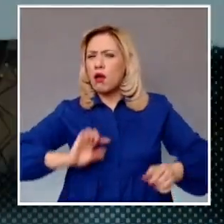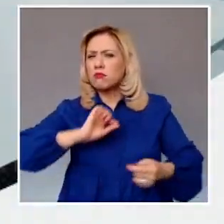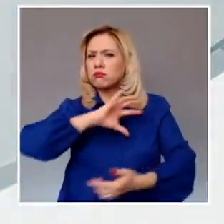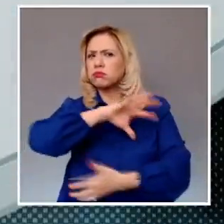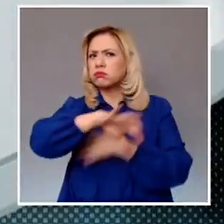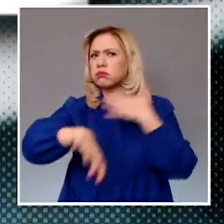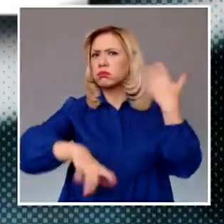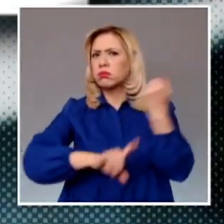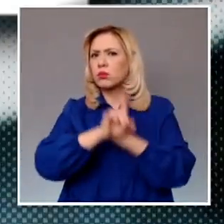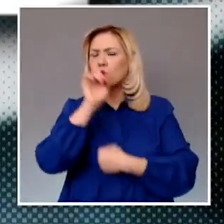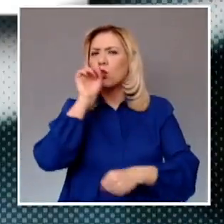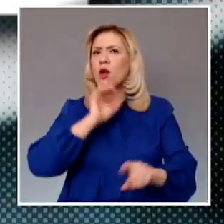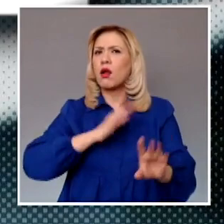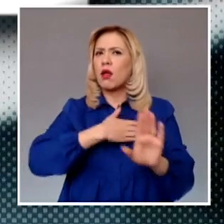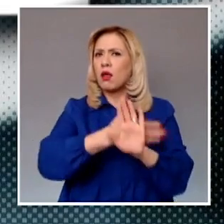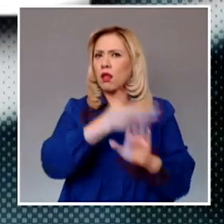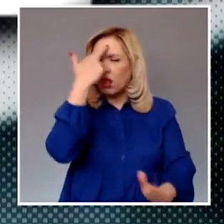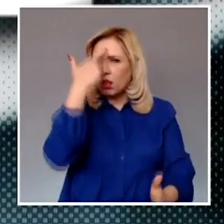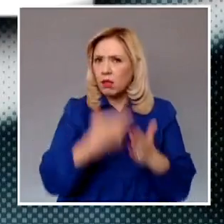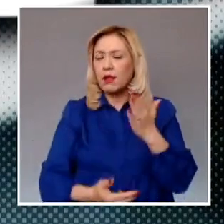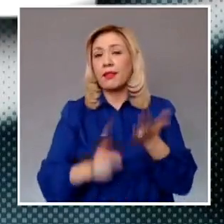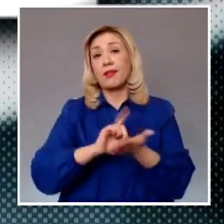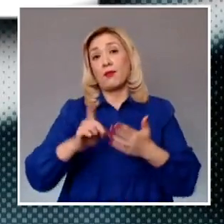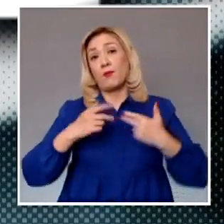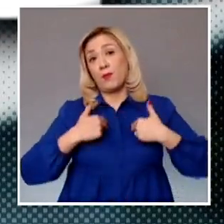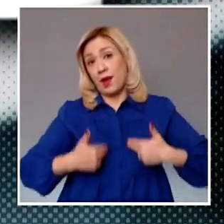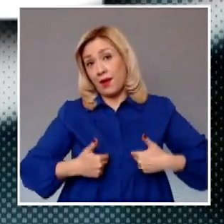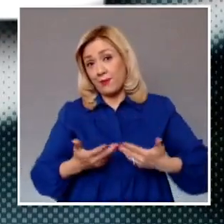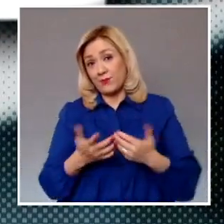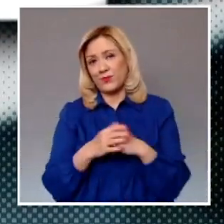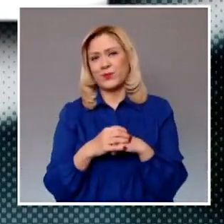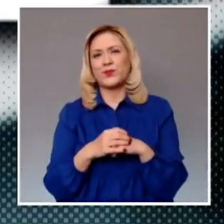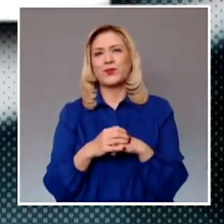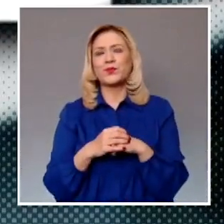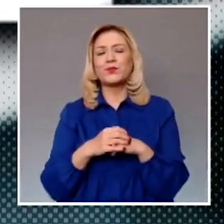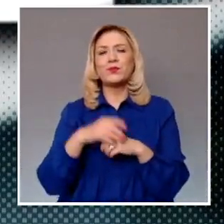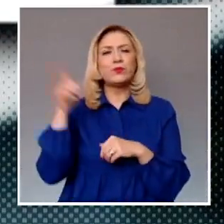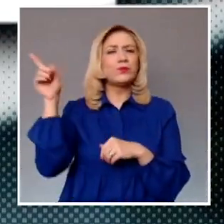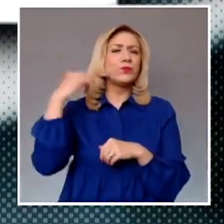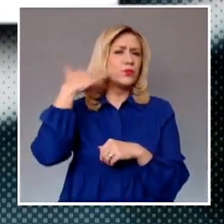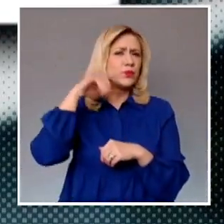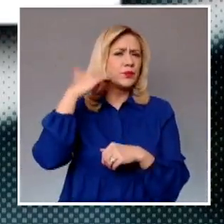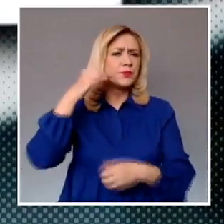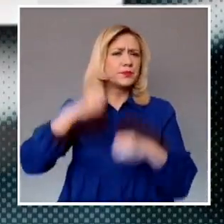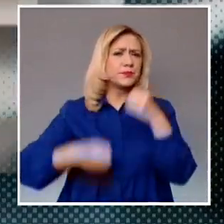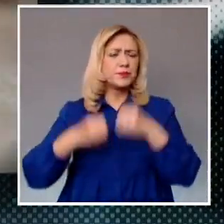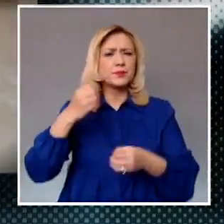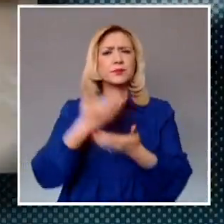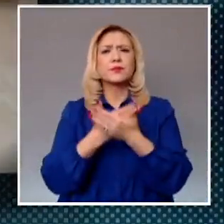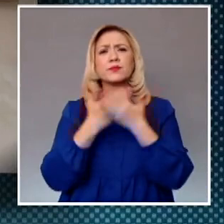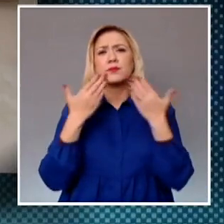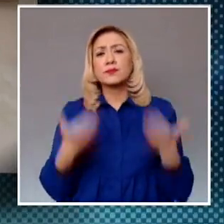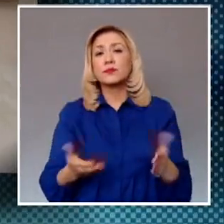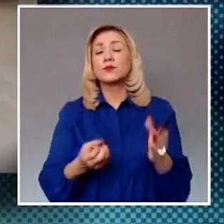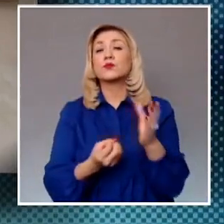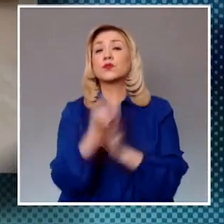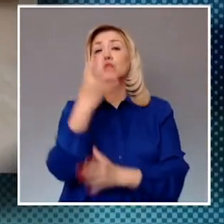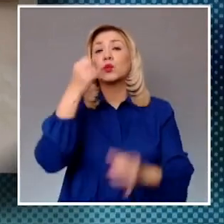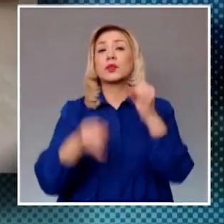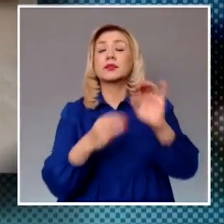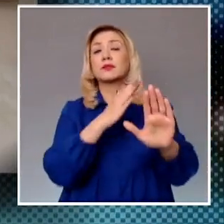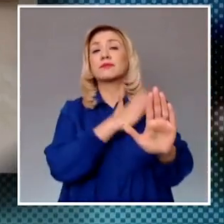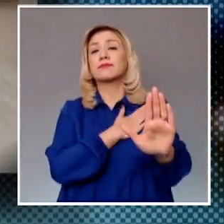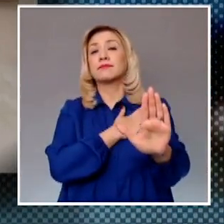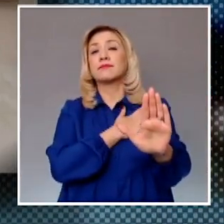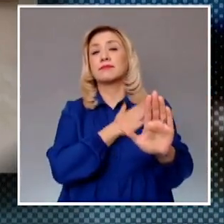humanos. El Poder Judicial de Yucatán tomó protesta a 2 nuevas juezas de primera instancia que ocuparán dicho